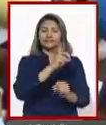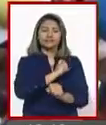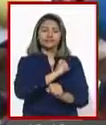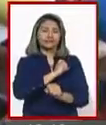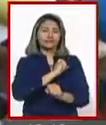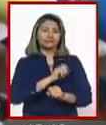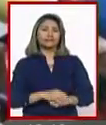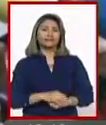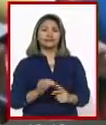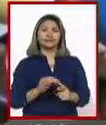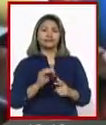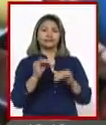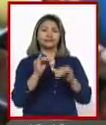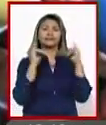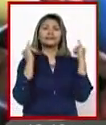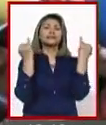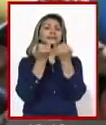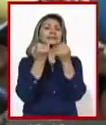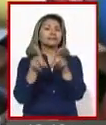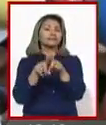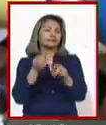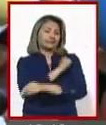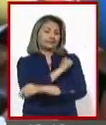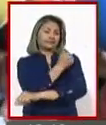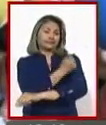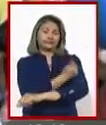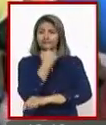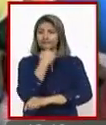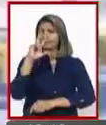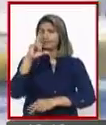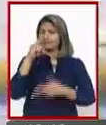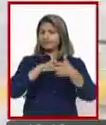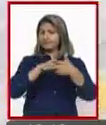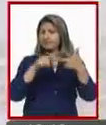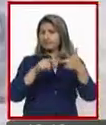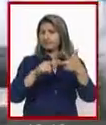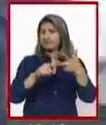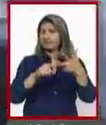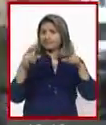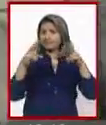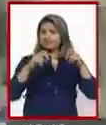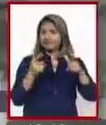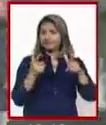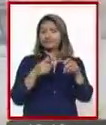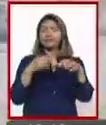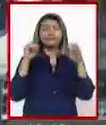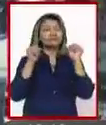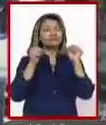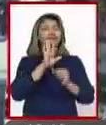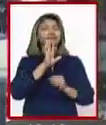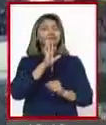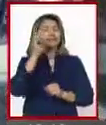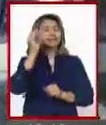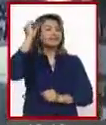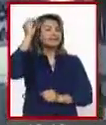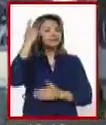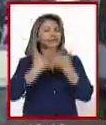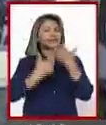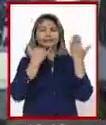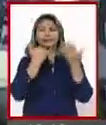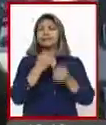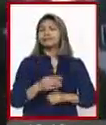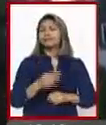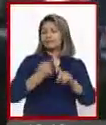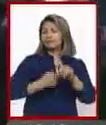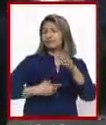efectivos policiales o de la institución. Asimismo, esta autoridad no descartó que un tercer investigador especializado en balística pueda también dar su opinión respecto a lo sucedido hace